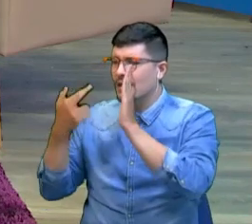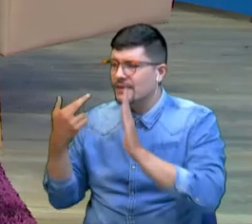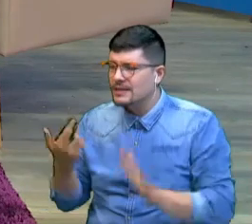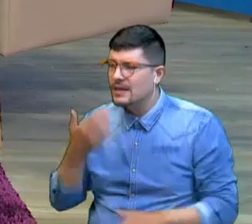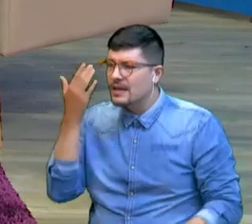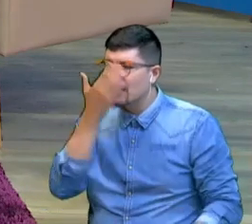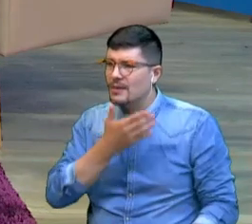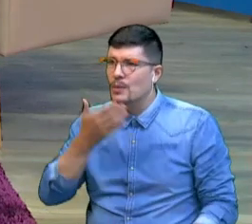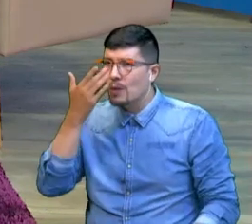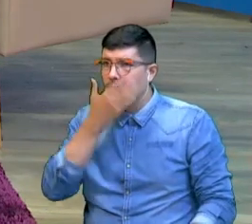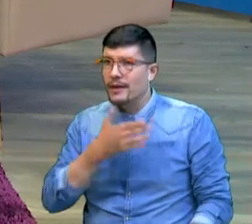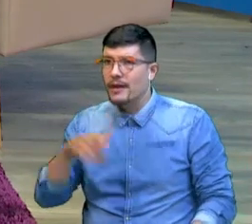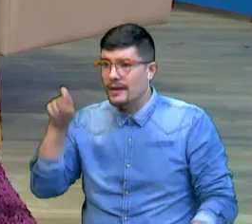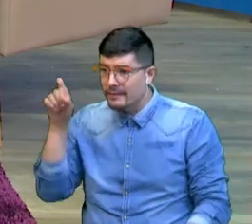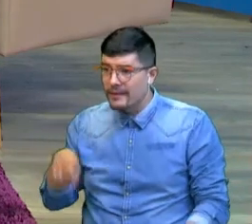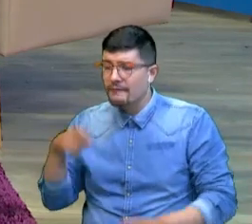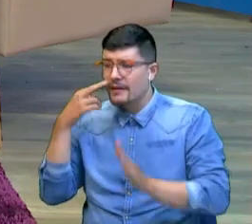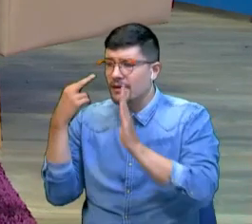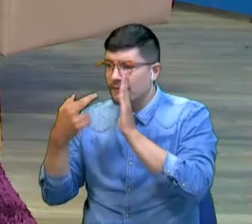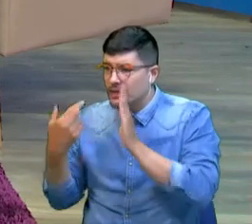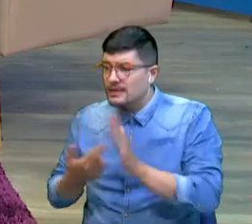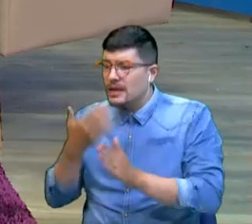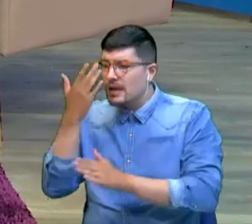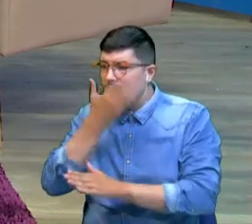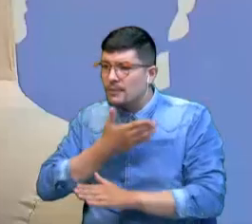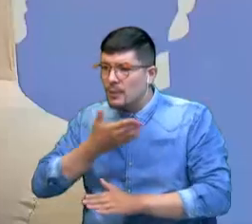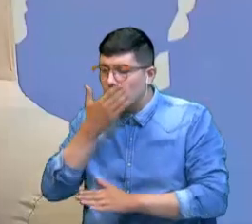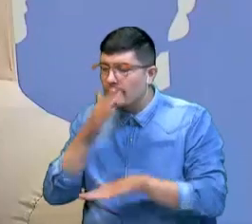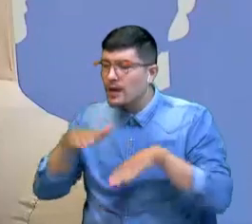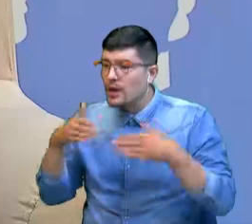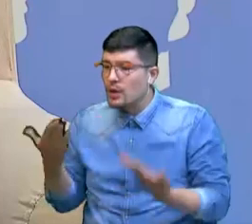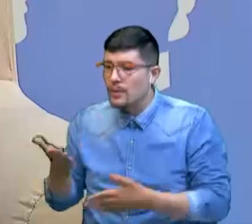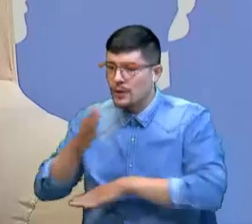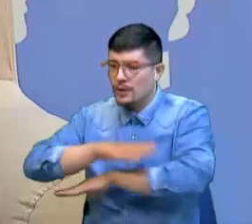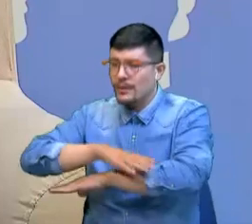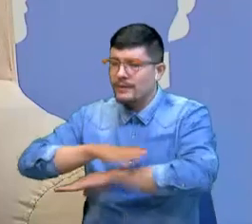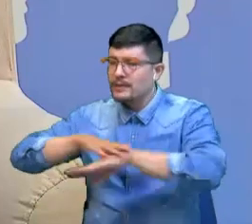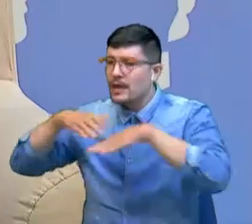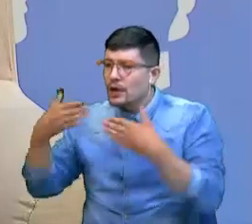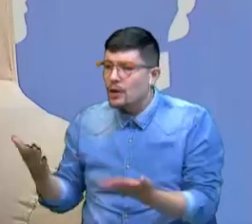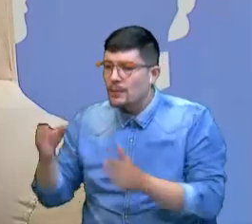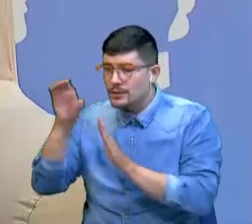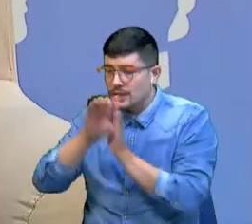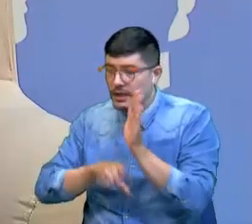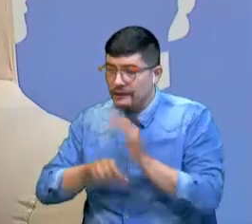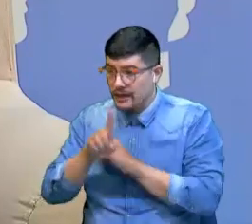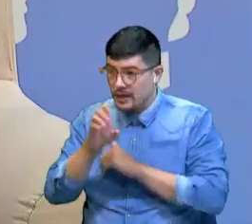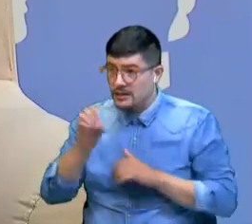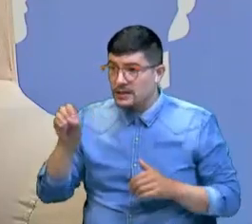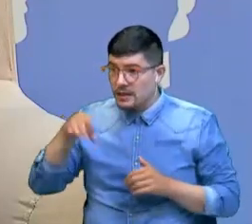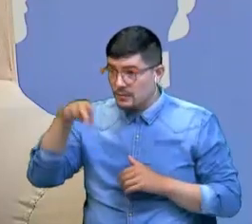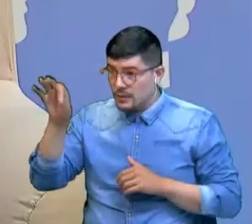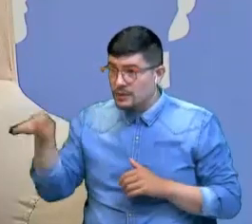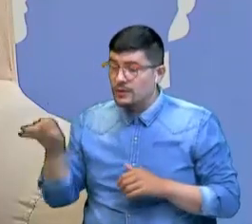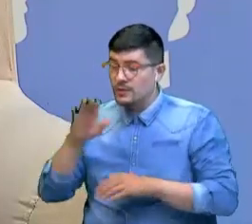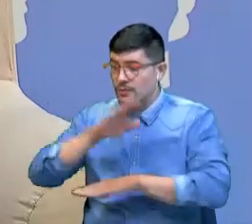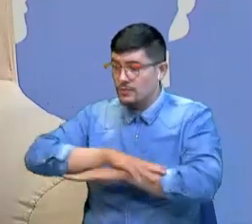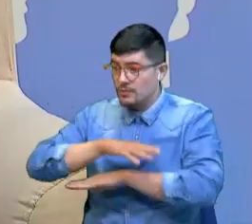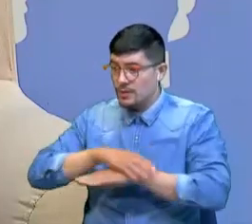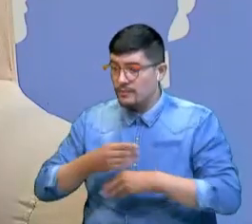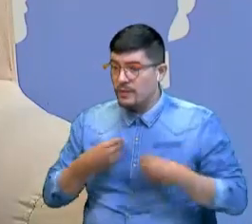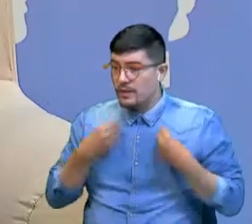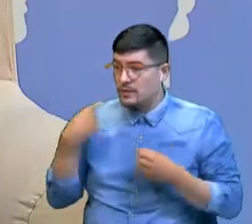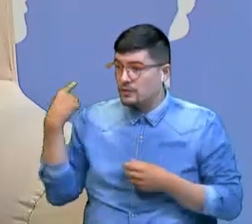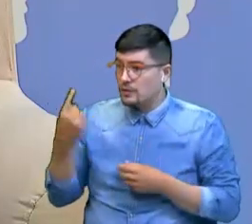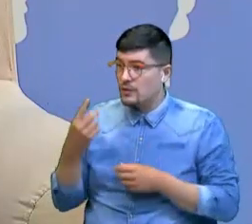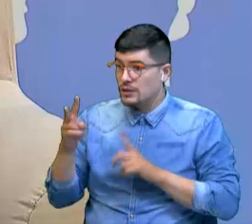probatoria. Hay que mirar cómo fue esa convivencia y cómo se acredita si el 100% lo convivió él solamente con